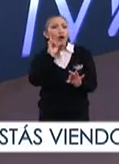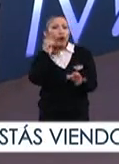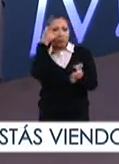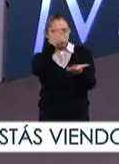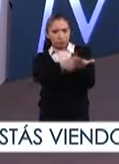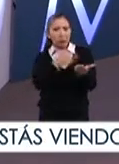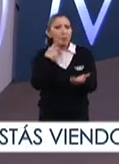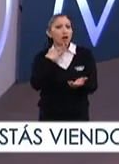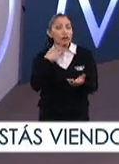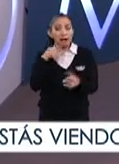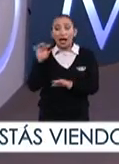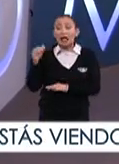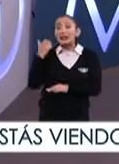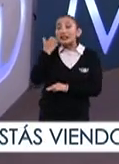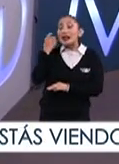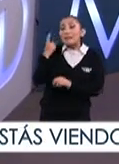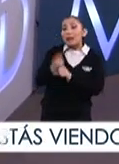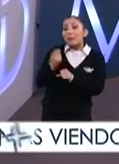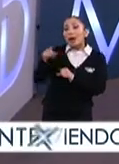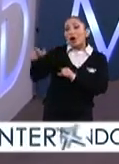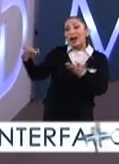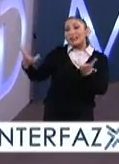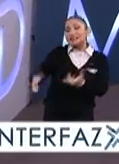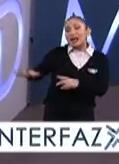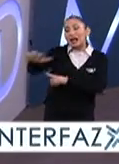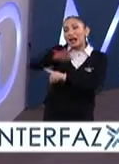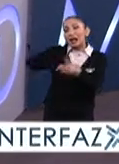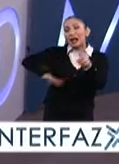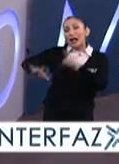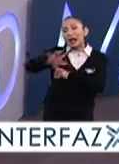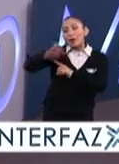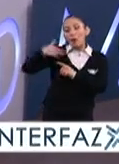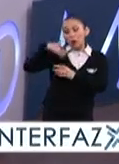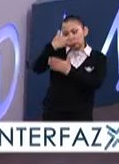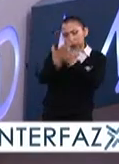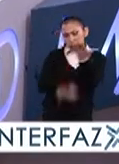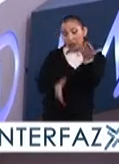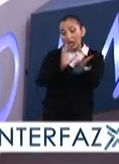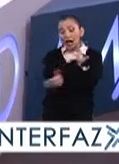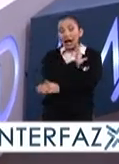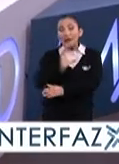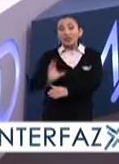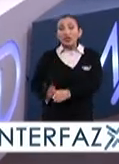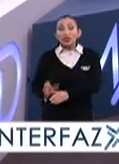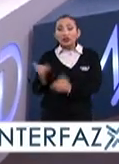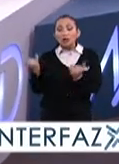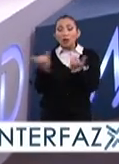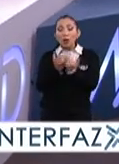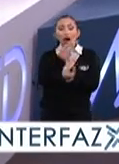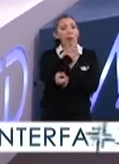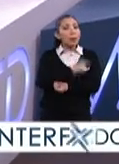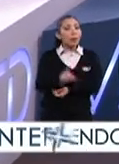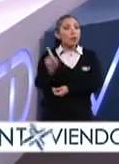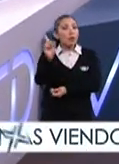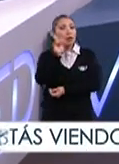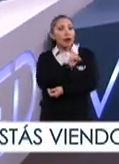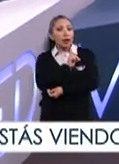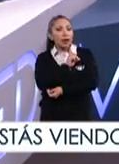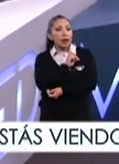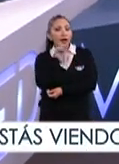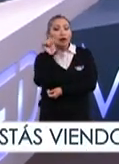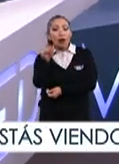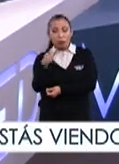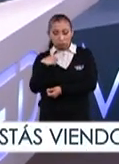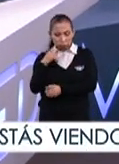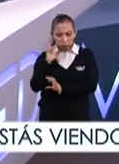julio se buscó en primer nivel generar condiciones de registros de candidaturas de manera paritaria y si con la